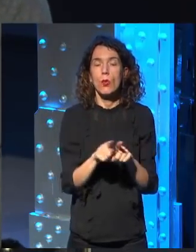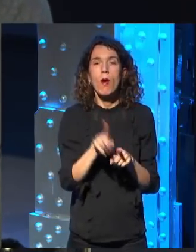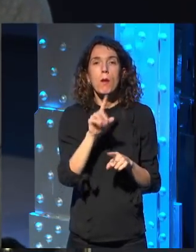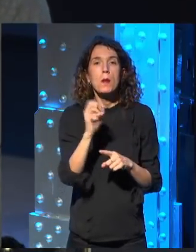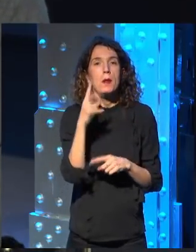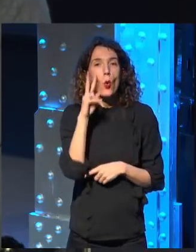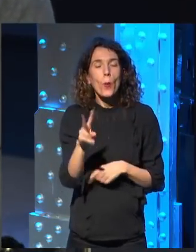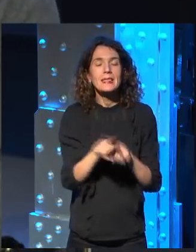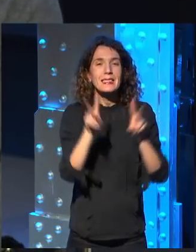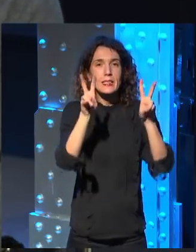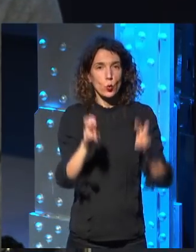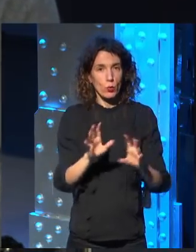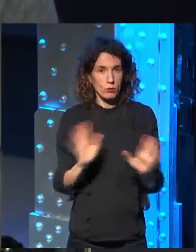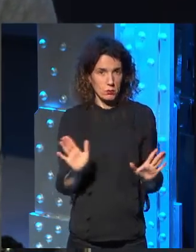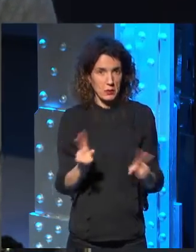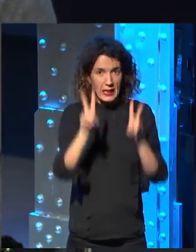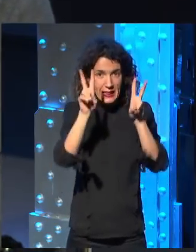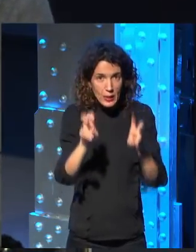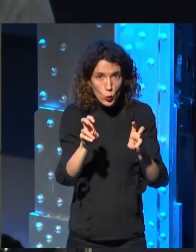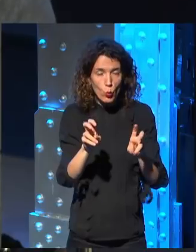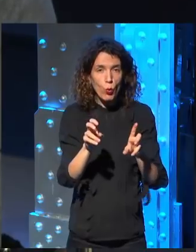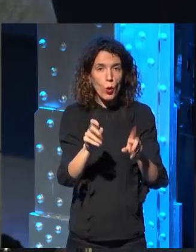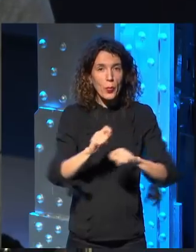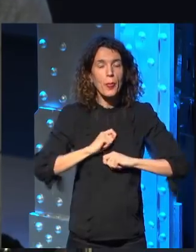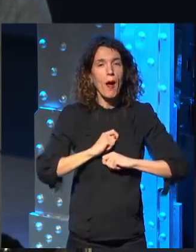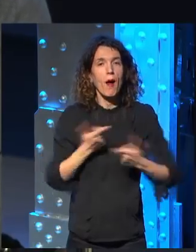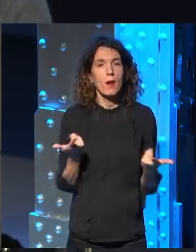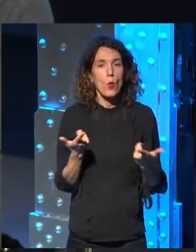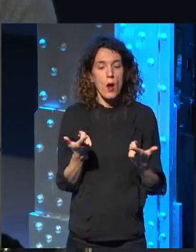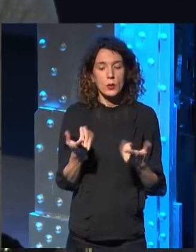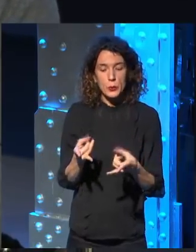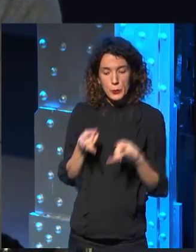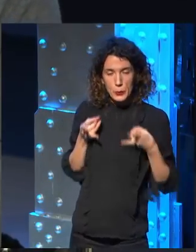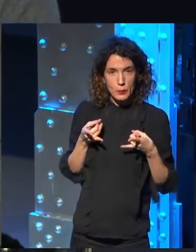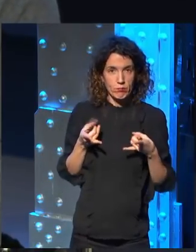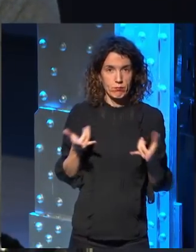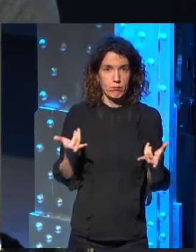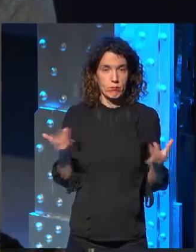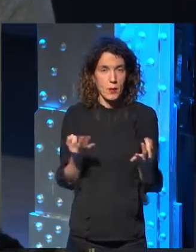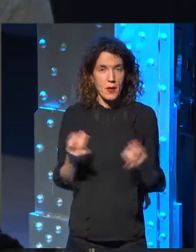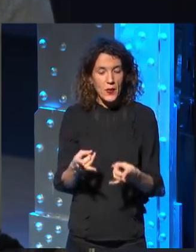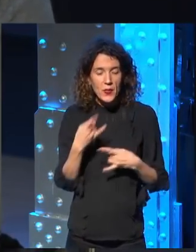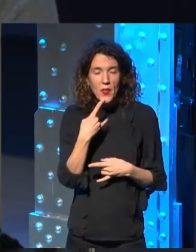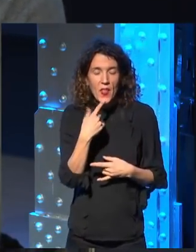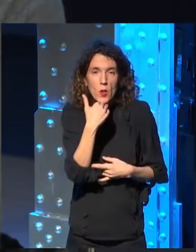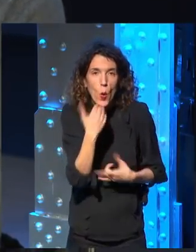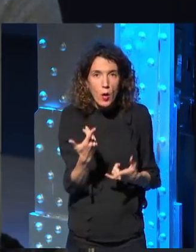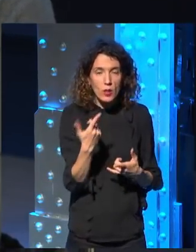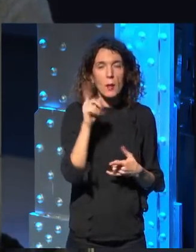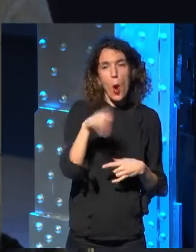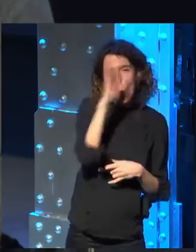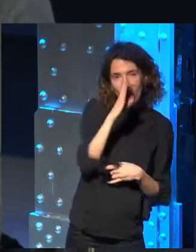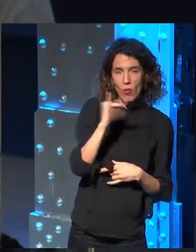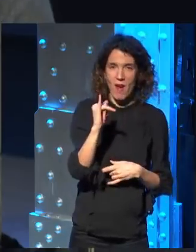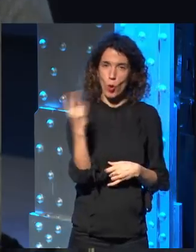lo primero que ves es el título, ¿no? Un título te tiene que atraer, y te tiene que atraer diciéndote algo y ocultándote